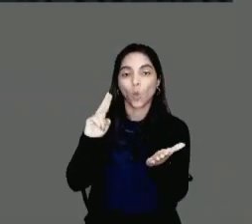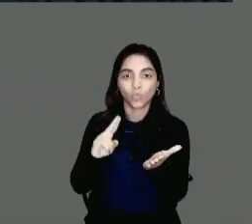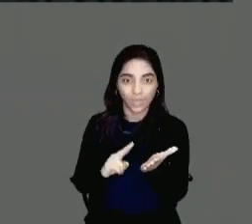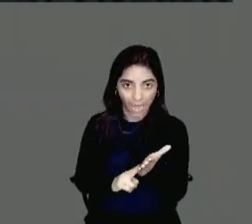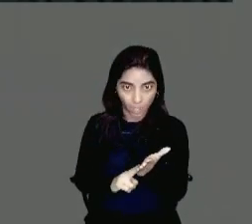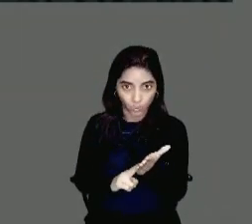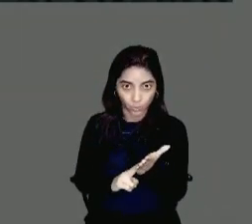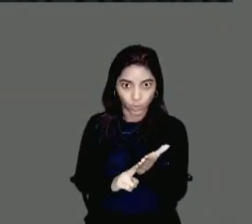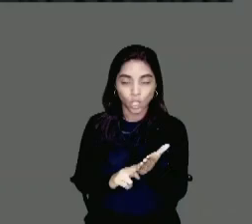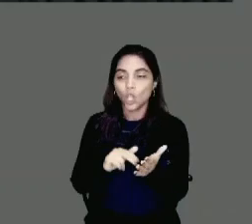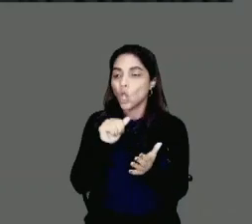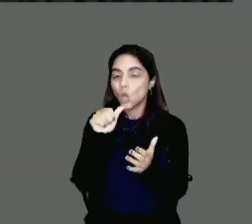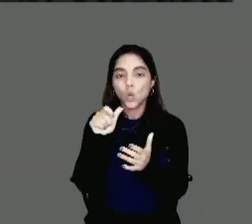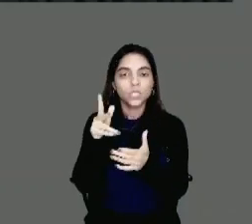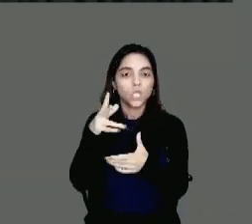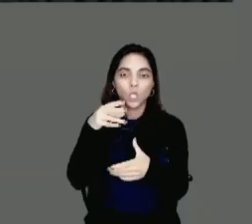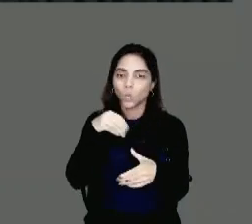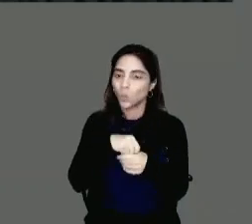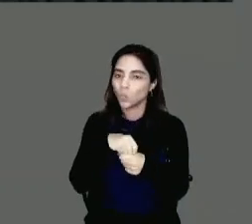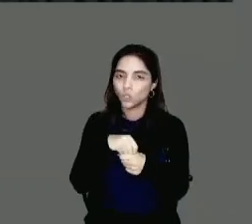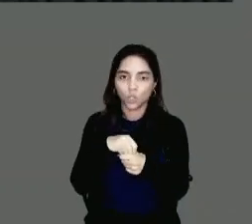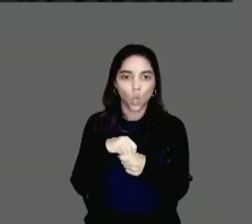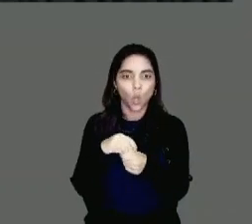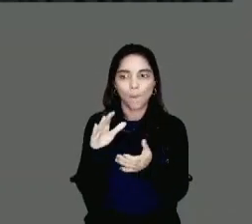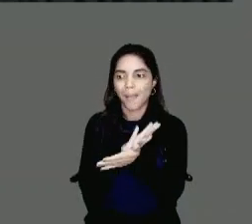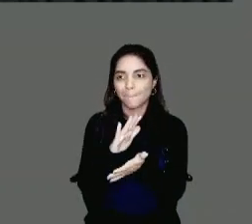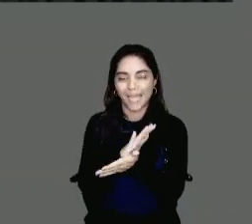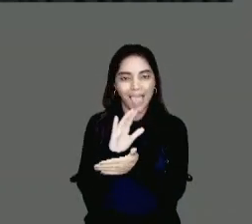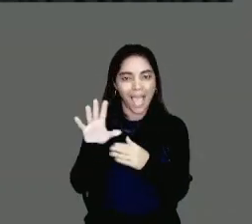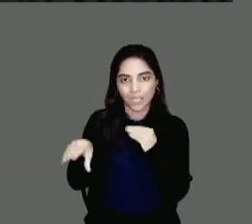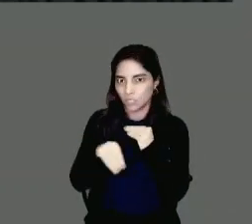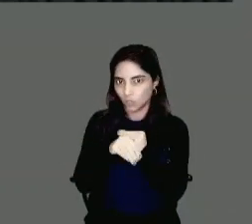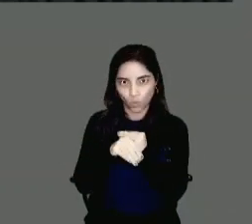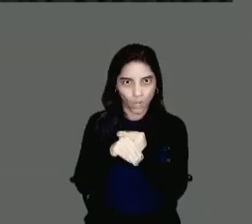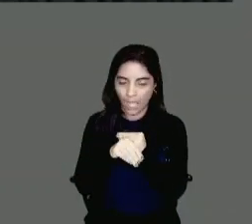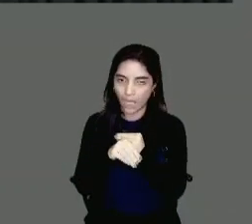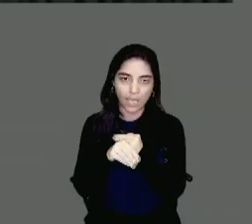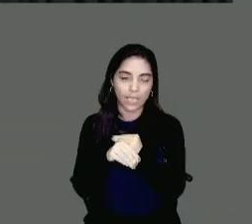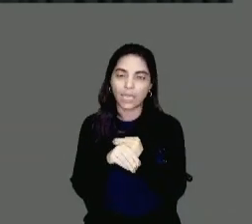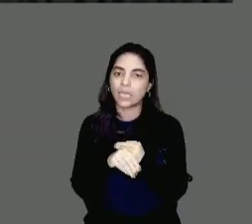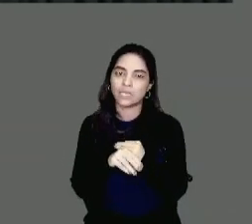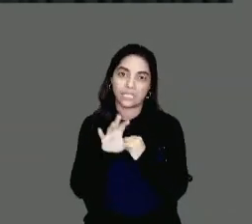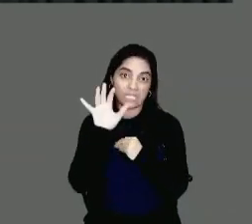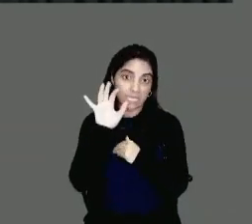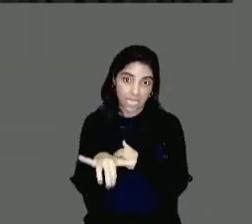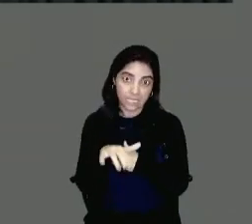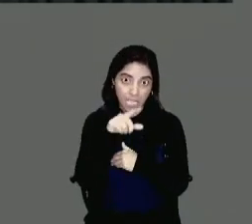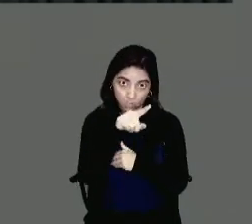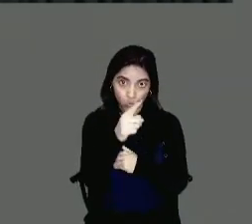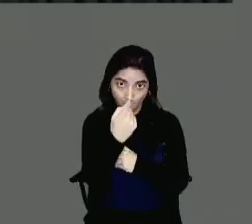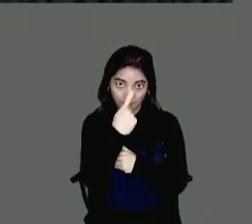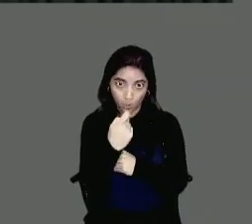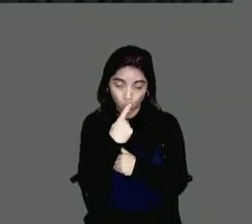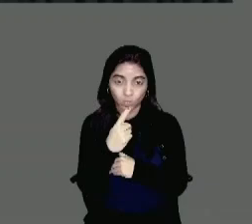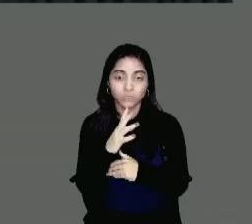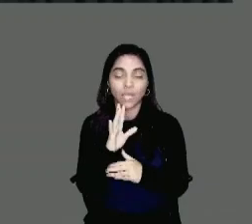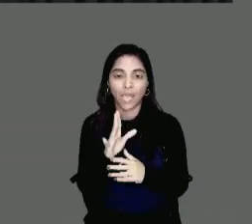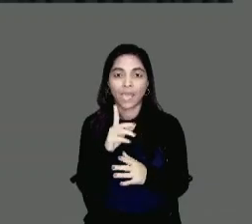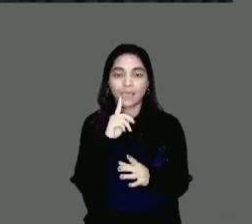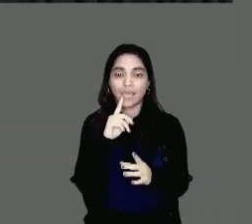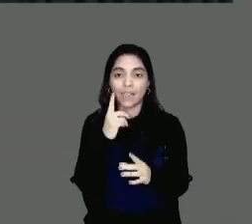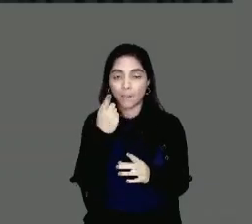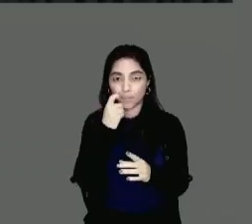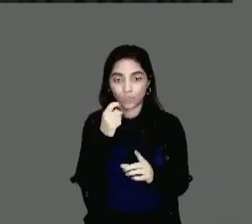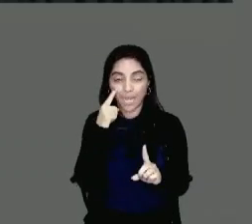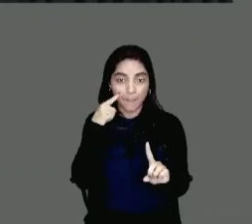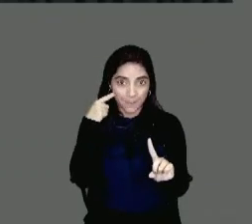se incluyeron documentación adicional si esa si esa era la pregunta La pregunta era específica